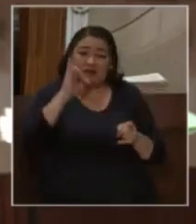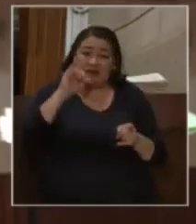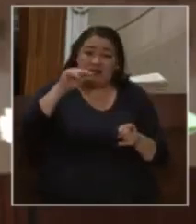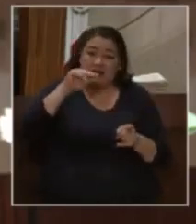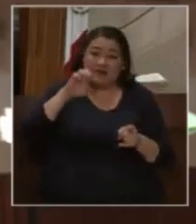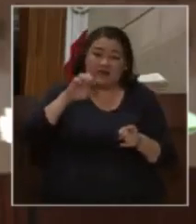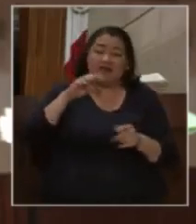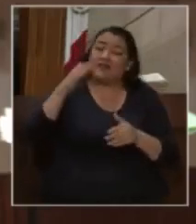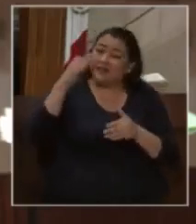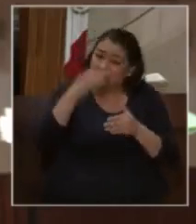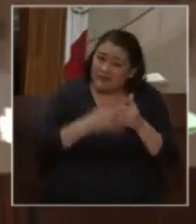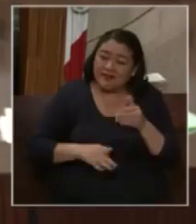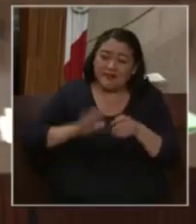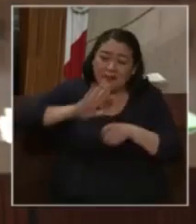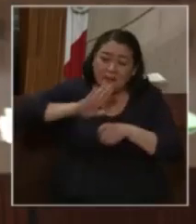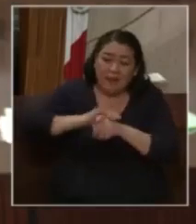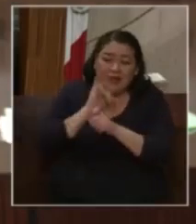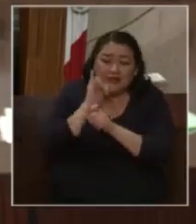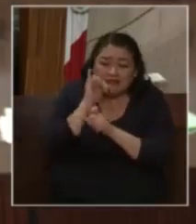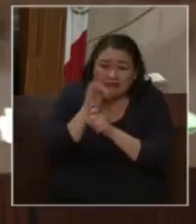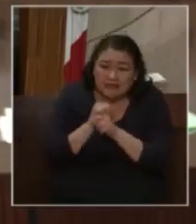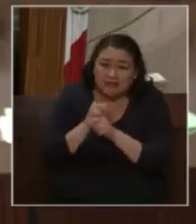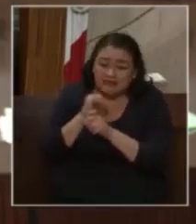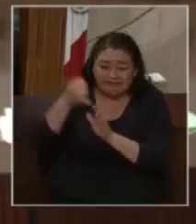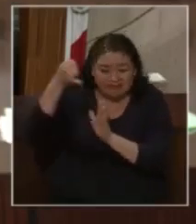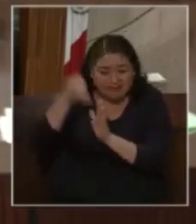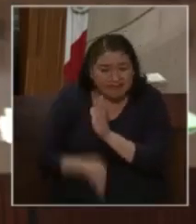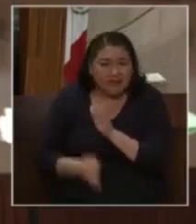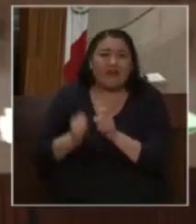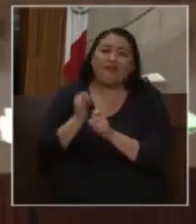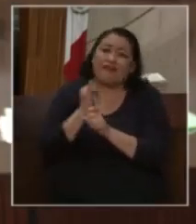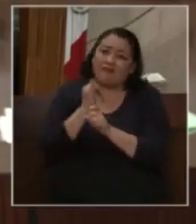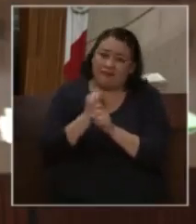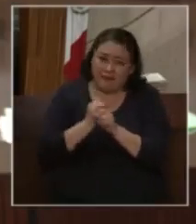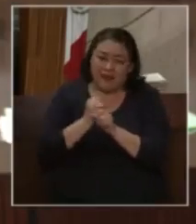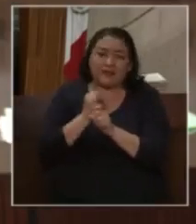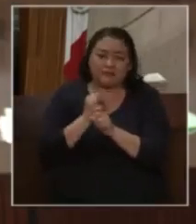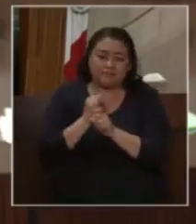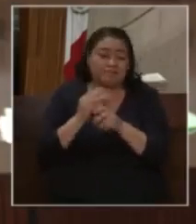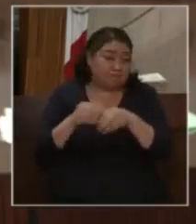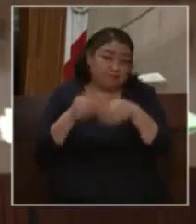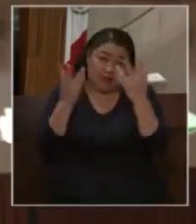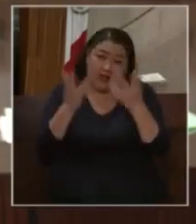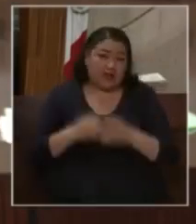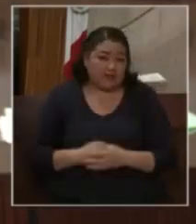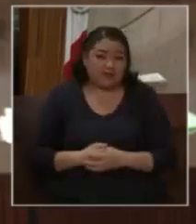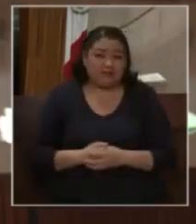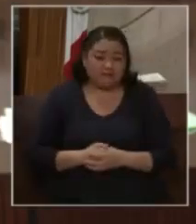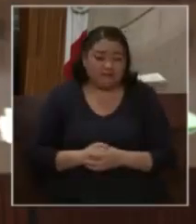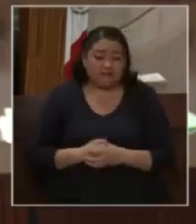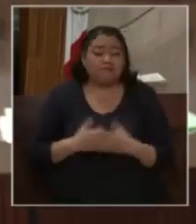la exhaustividad con el cual se realizó la investigación.